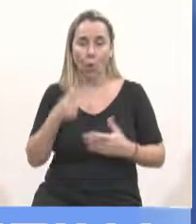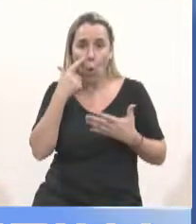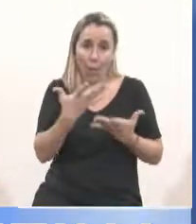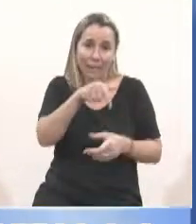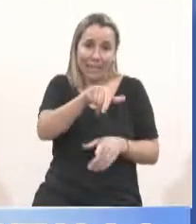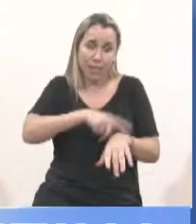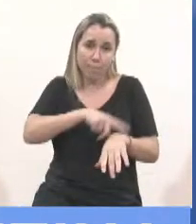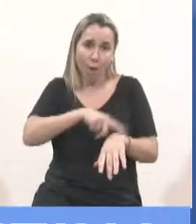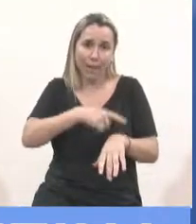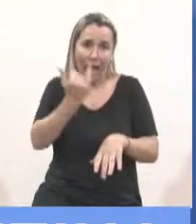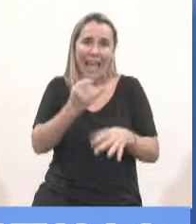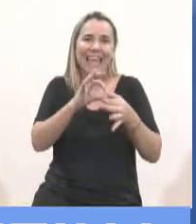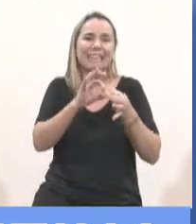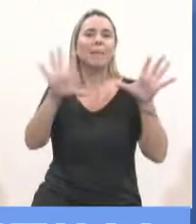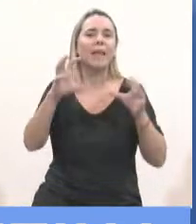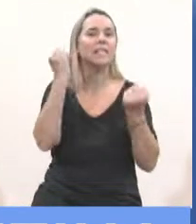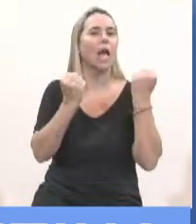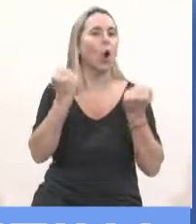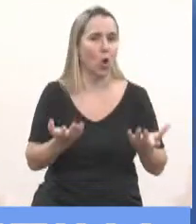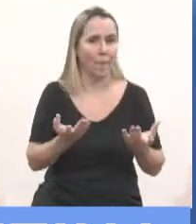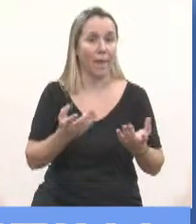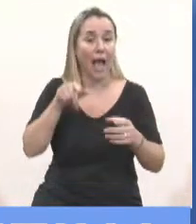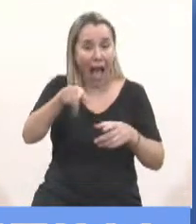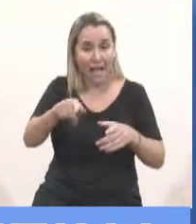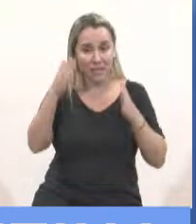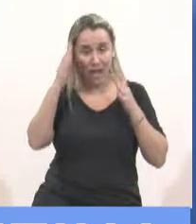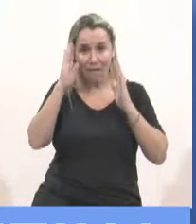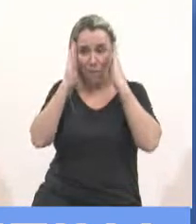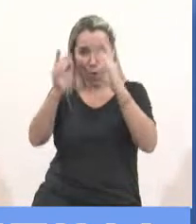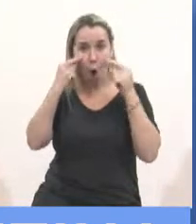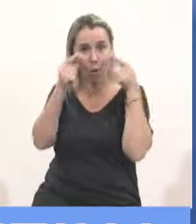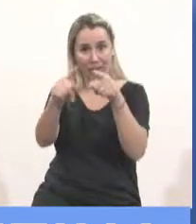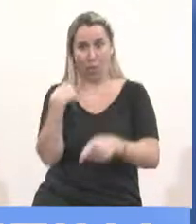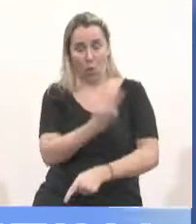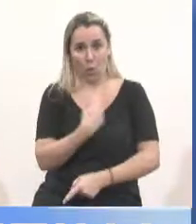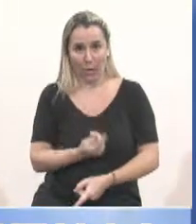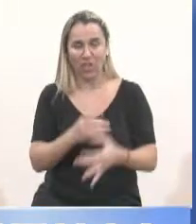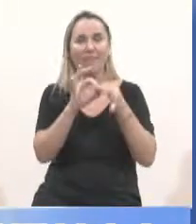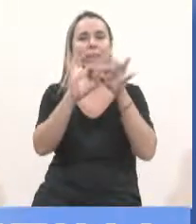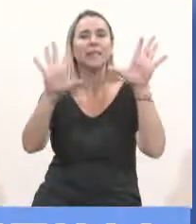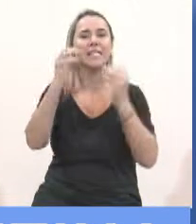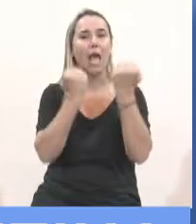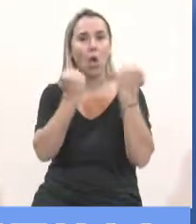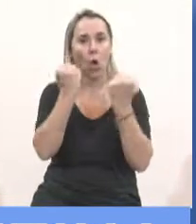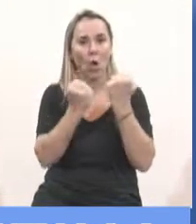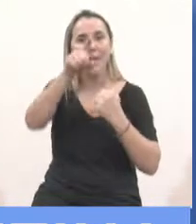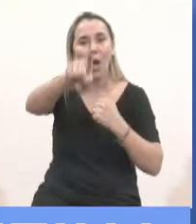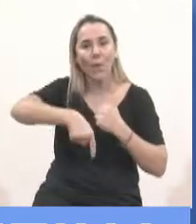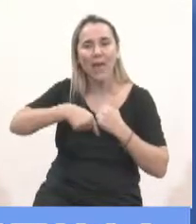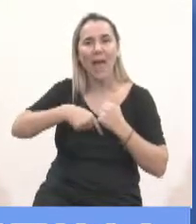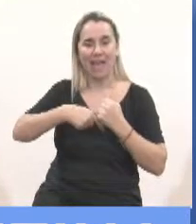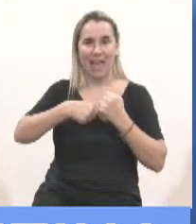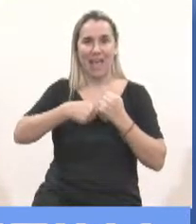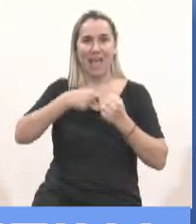ese momento tuvimos la independencia económica, porque esa es nuestra visión. Porque la independencia económica trae soberanía